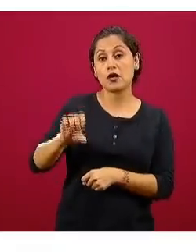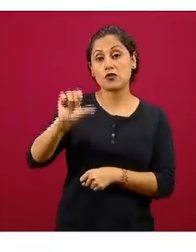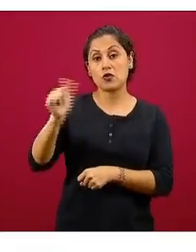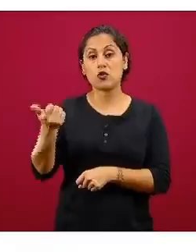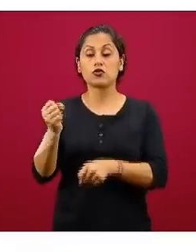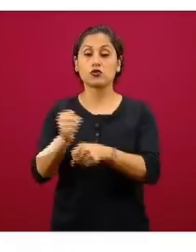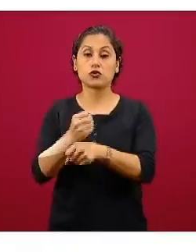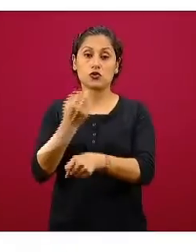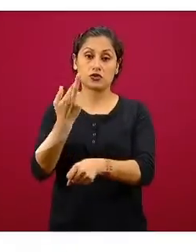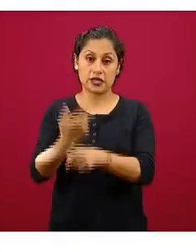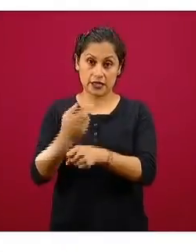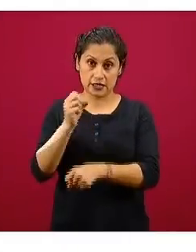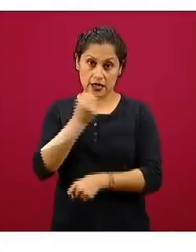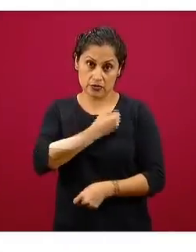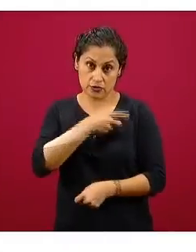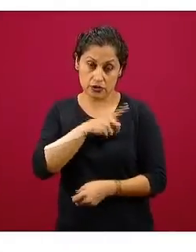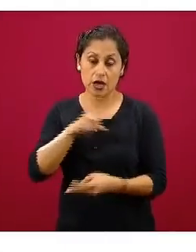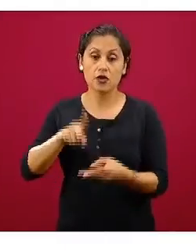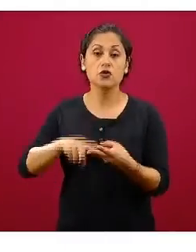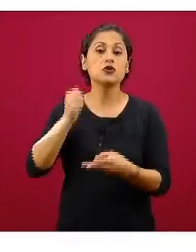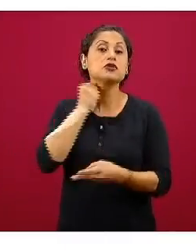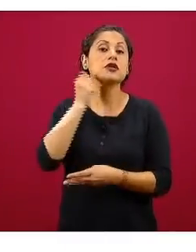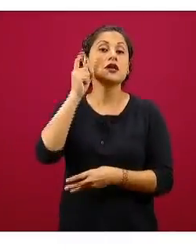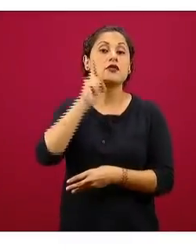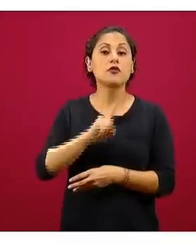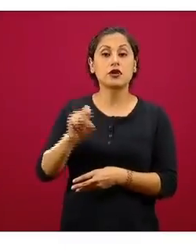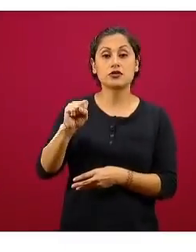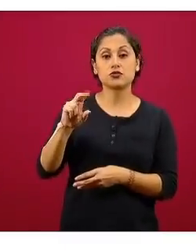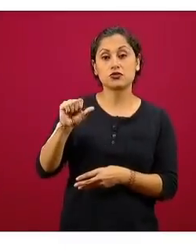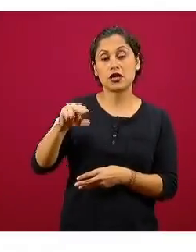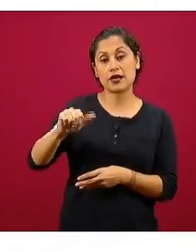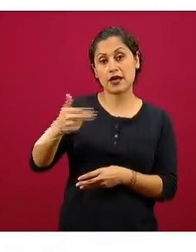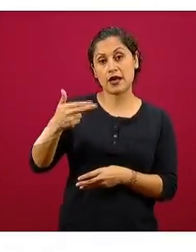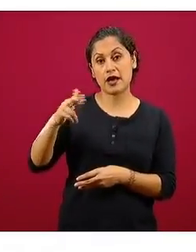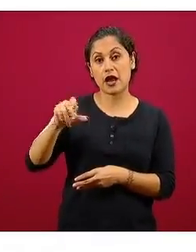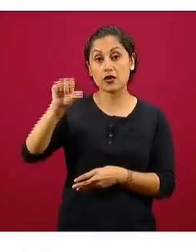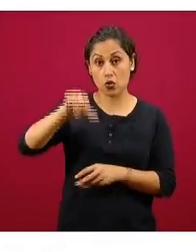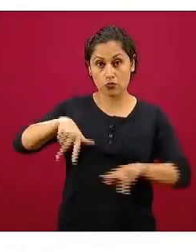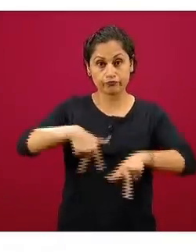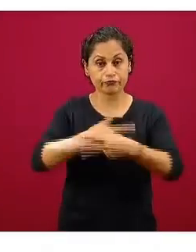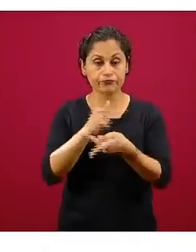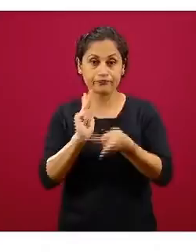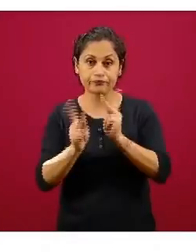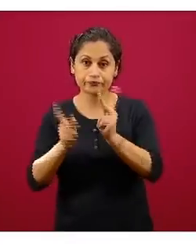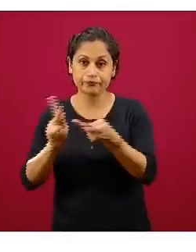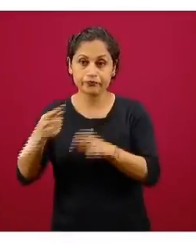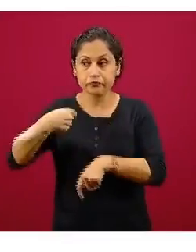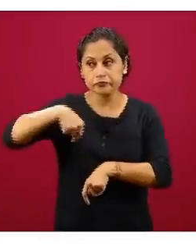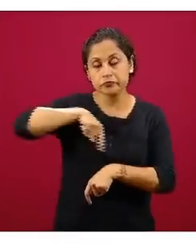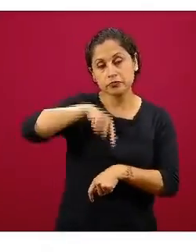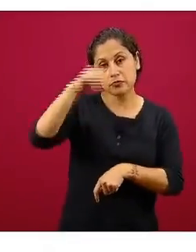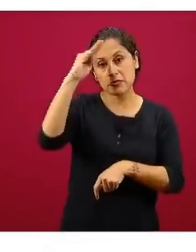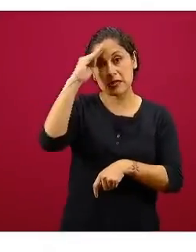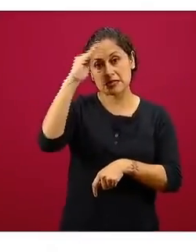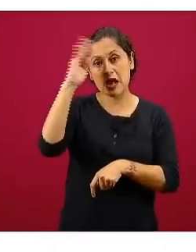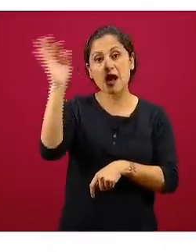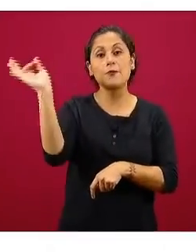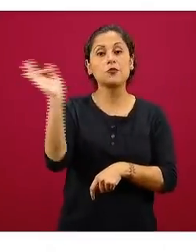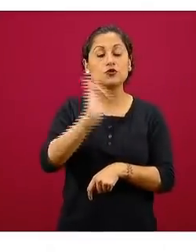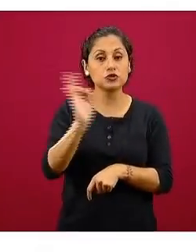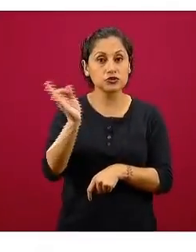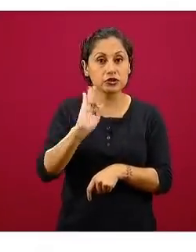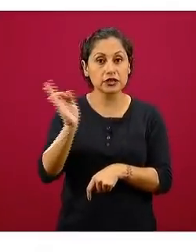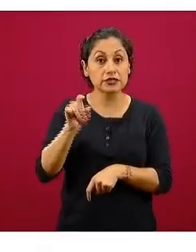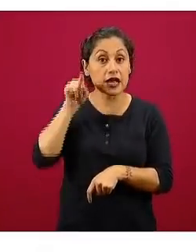Salud, y la senadora Susana Harp, analizábamos que pronto vamos a poder estar teniendo una expansión